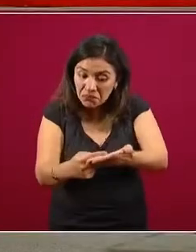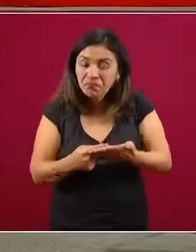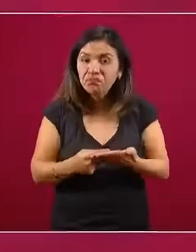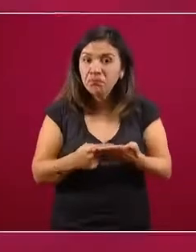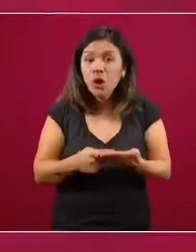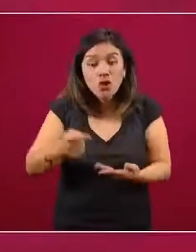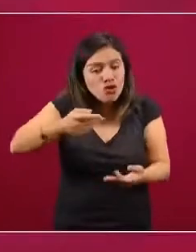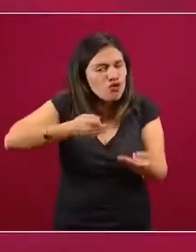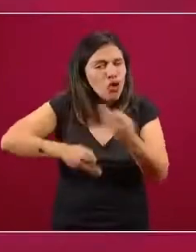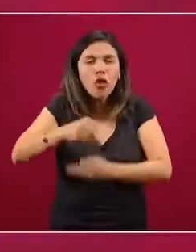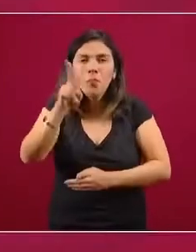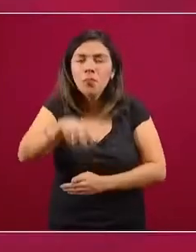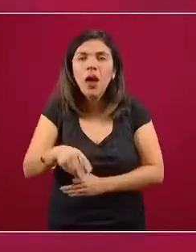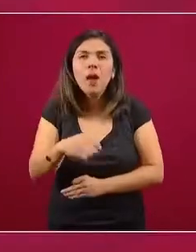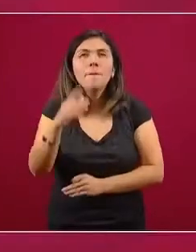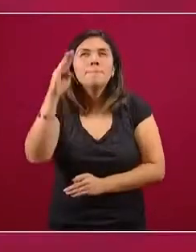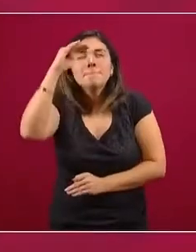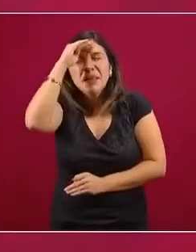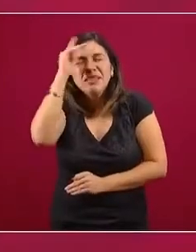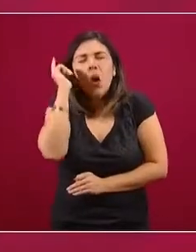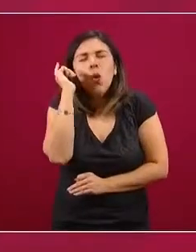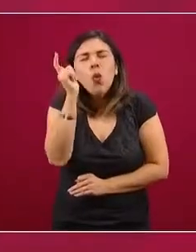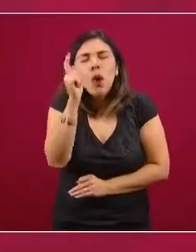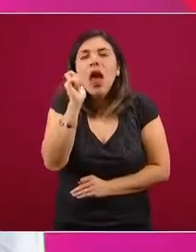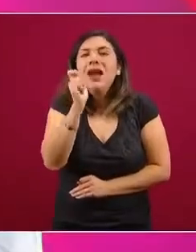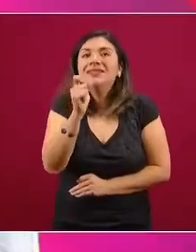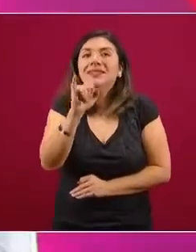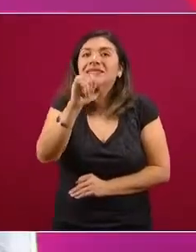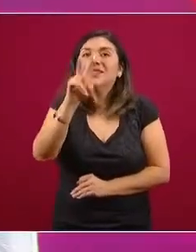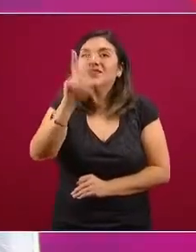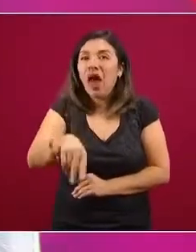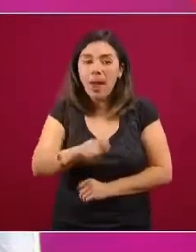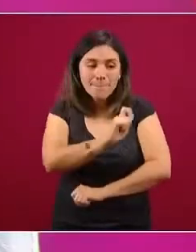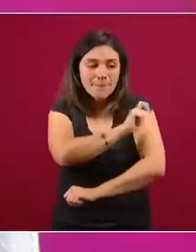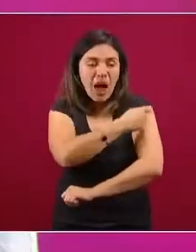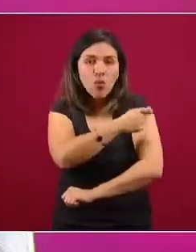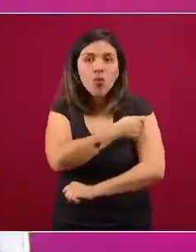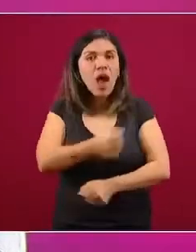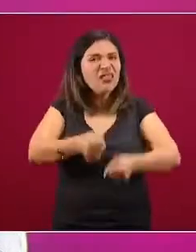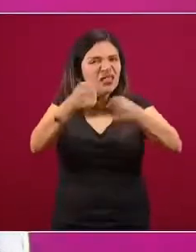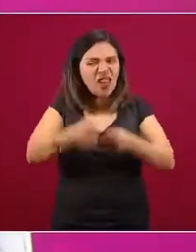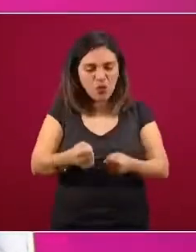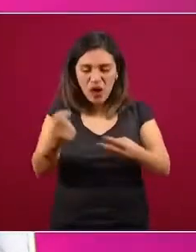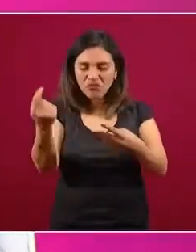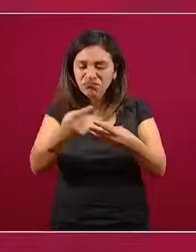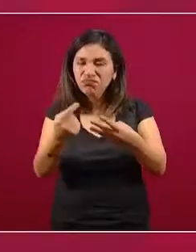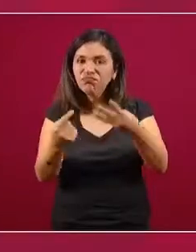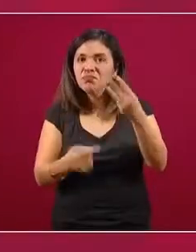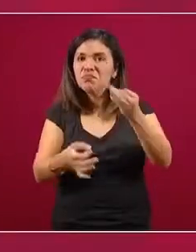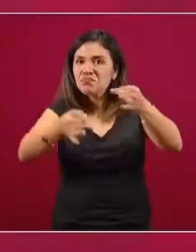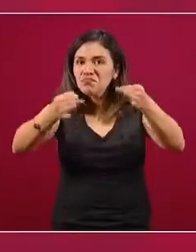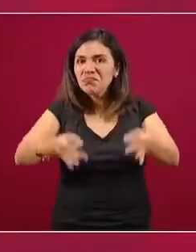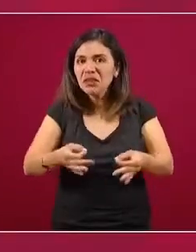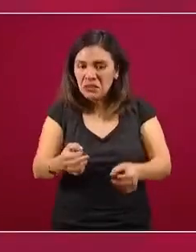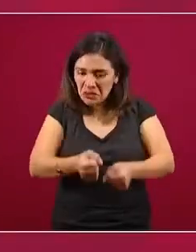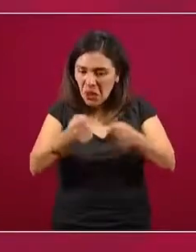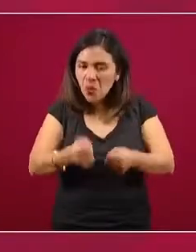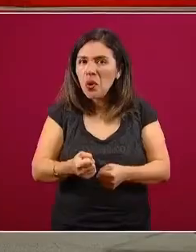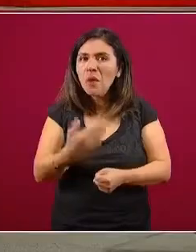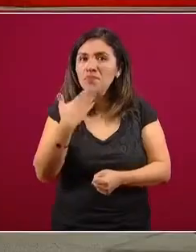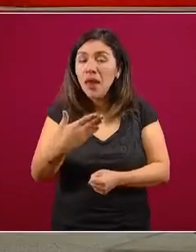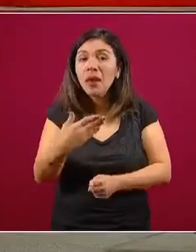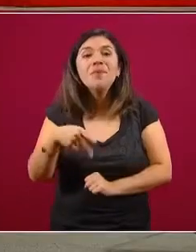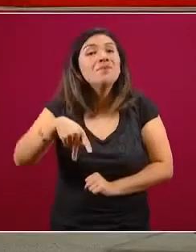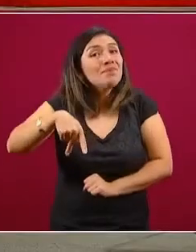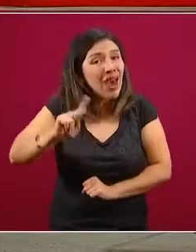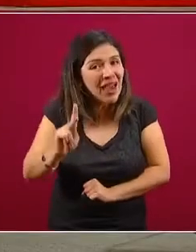deseamos es que la evidencia sea favorable, que la vacuna realmente sea eficaz y que sea segura.